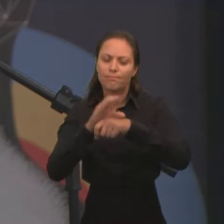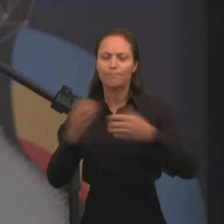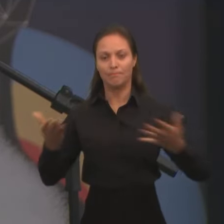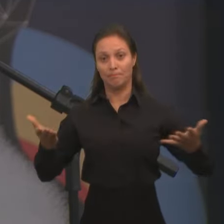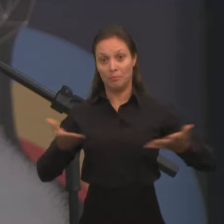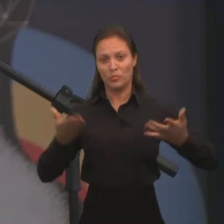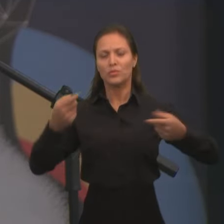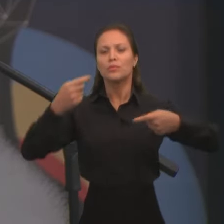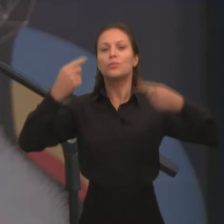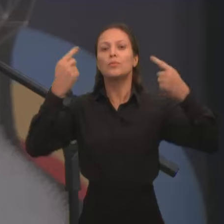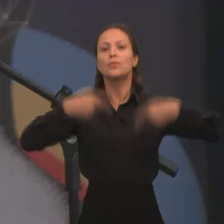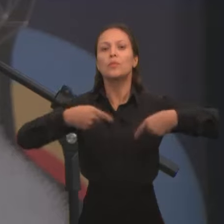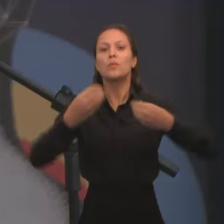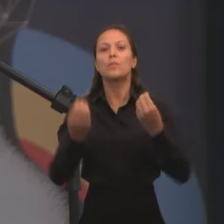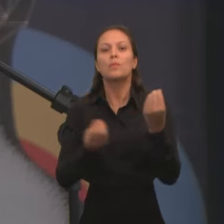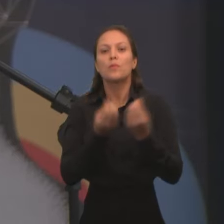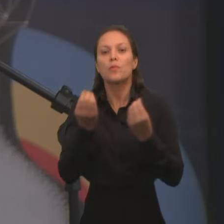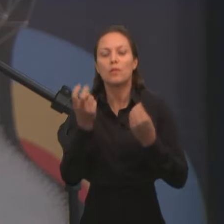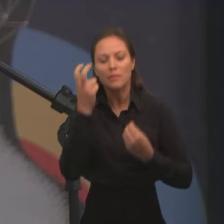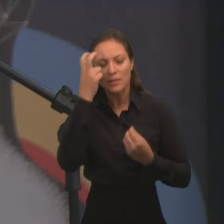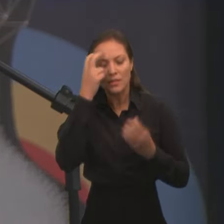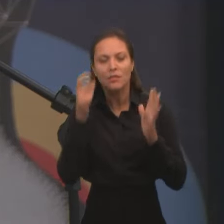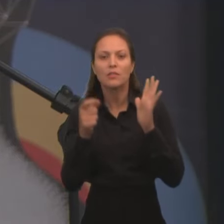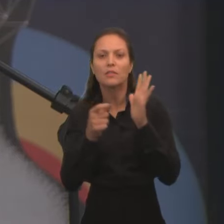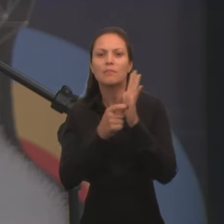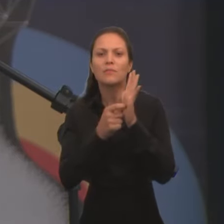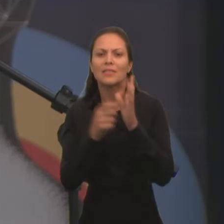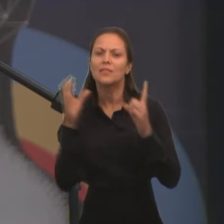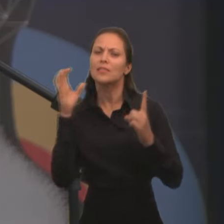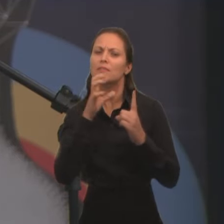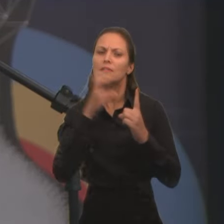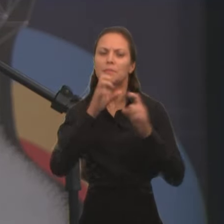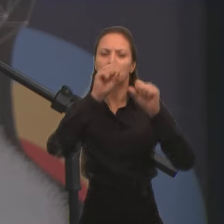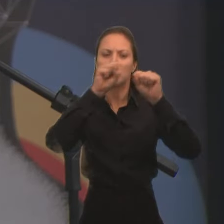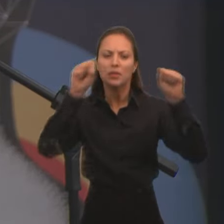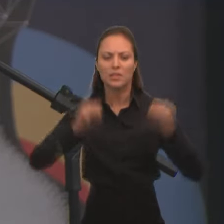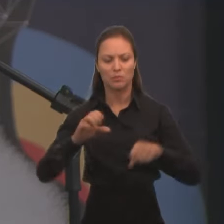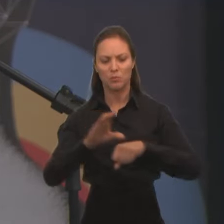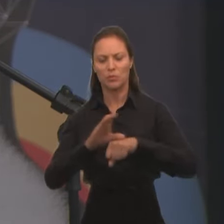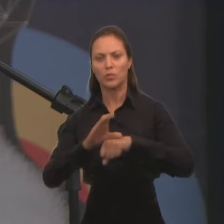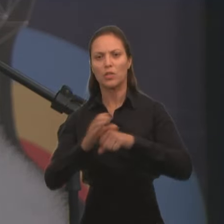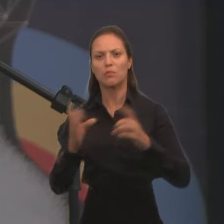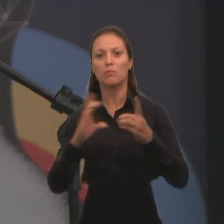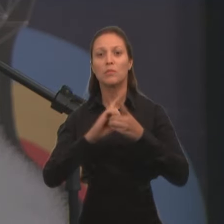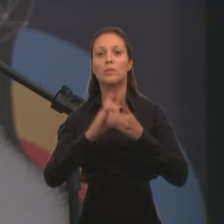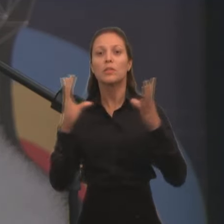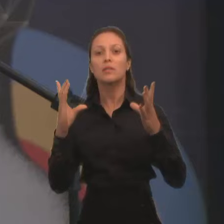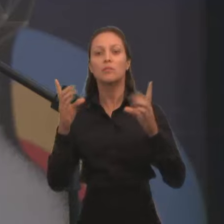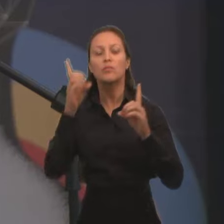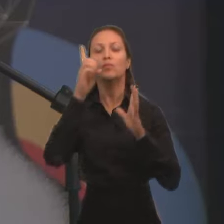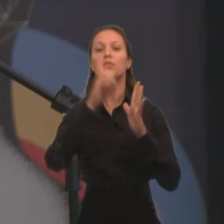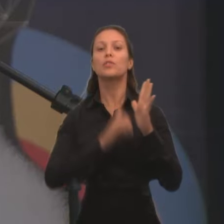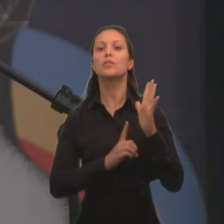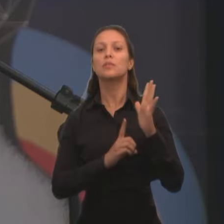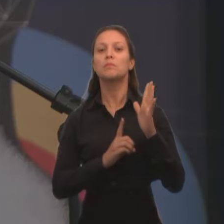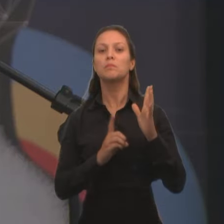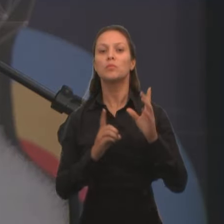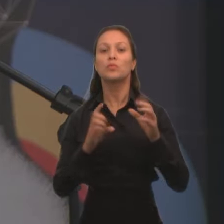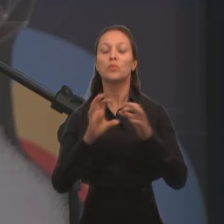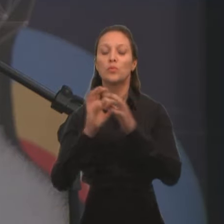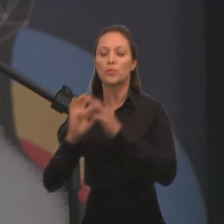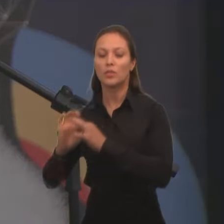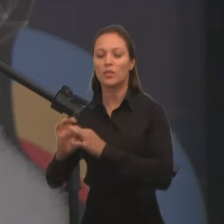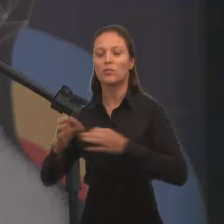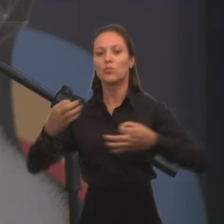Constitucionalismo Contemporâneo, que discute como a inteligência artificial influencia o sistema constitucional, a democracia e os direitos